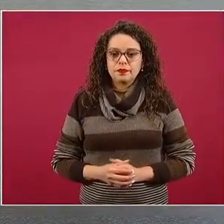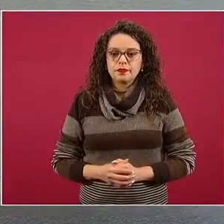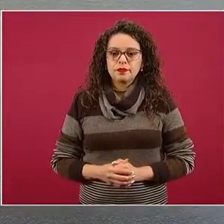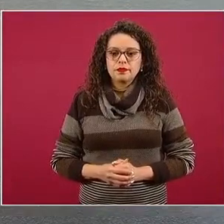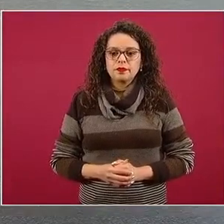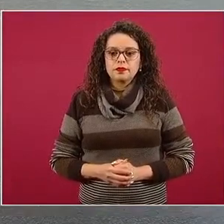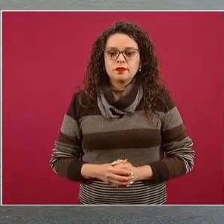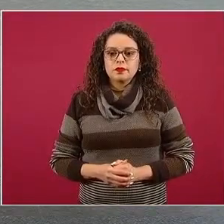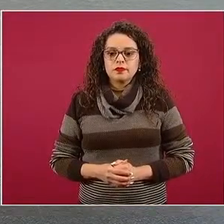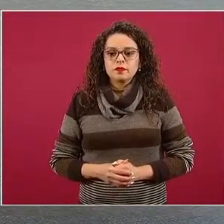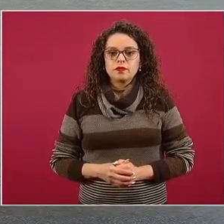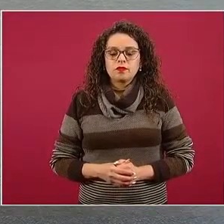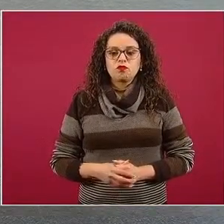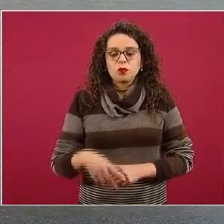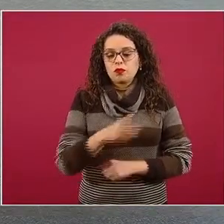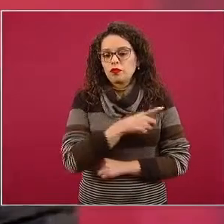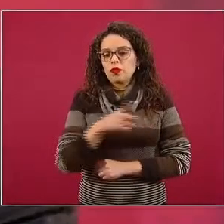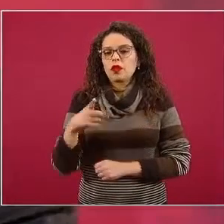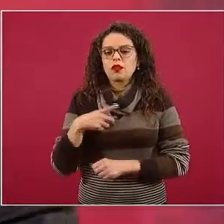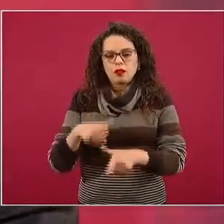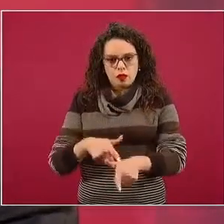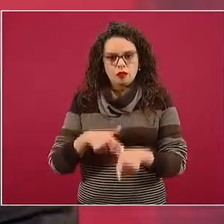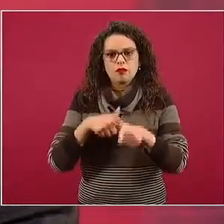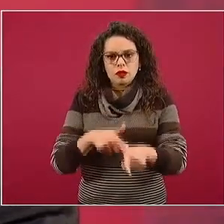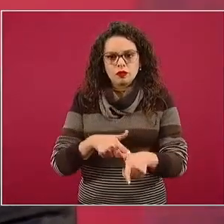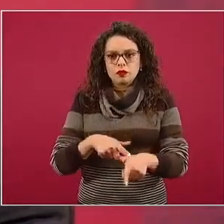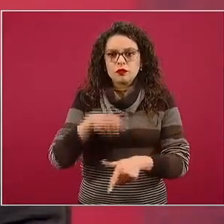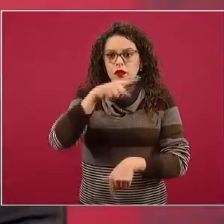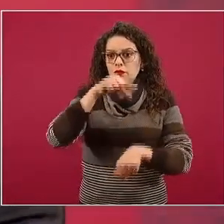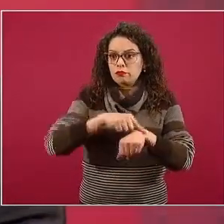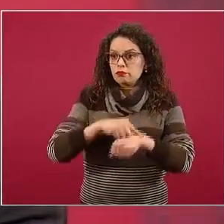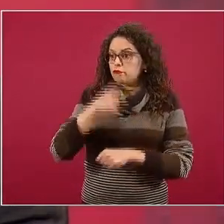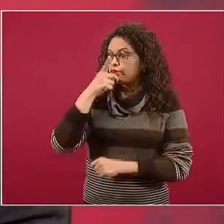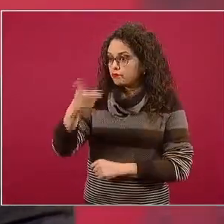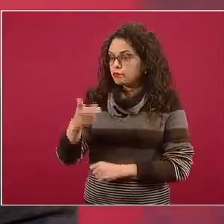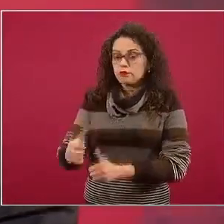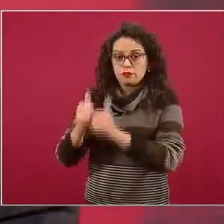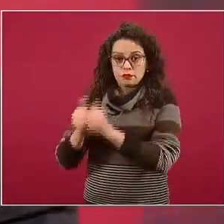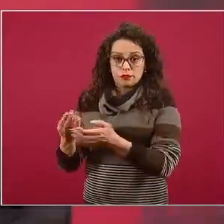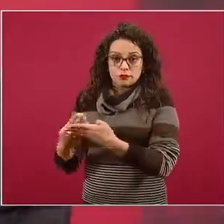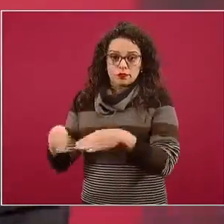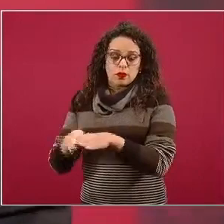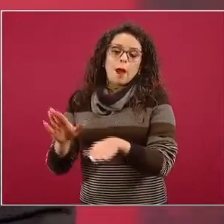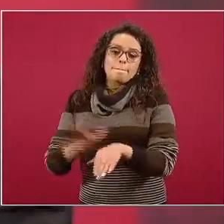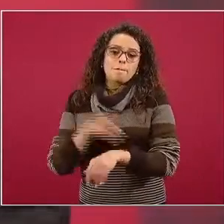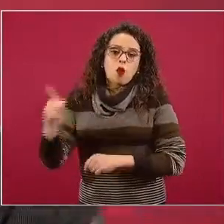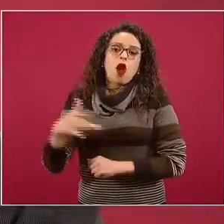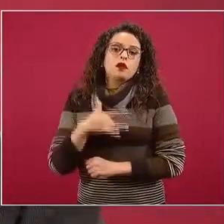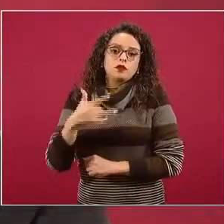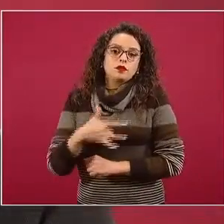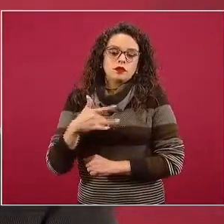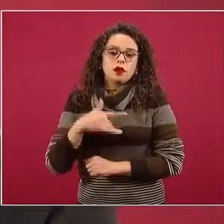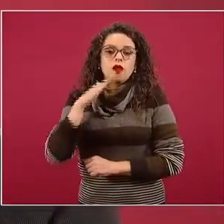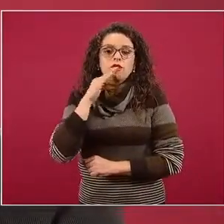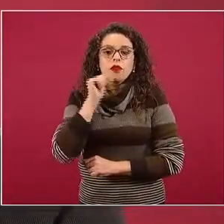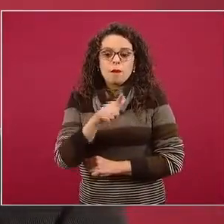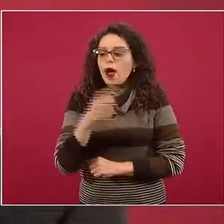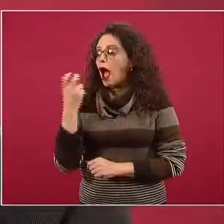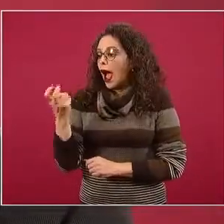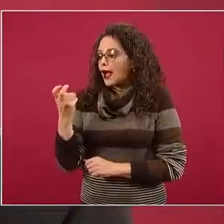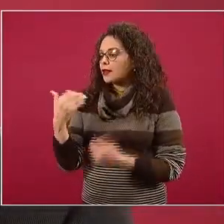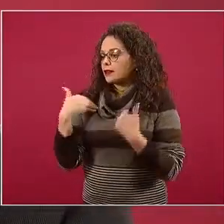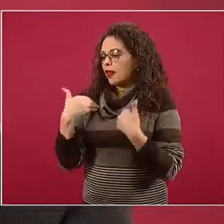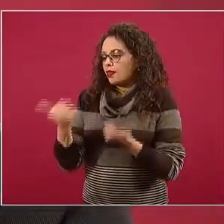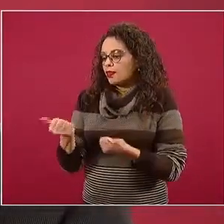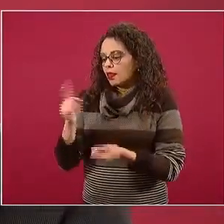Que continúen. Si se indicó el confinamiento es porque seguramente hubo síntomas y los síntomas fueron los que llevaron a